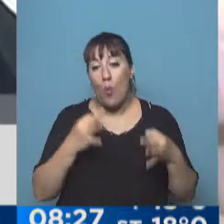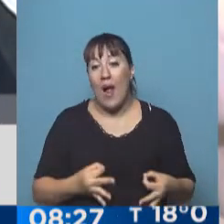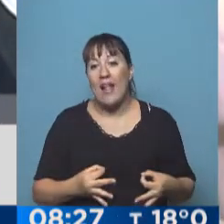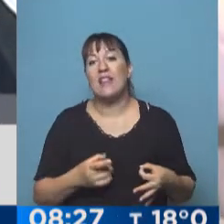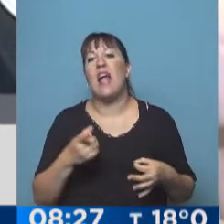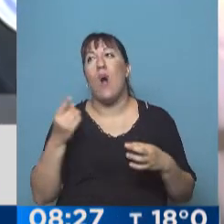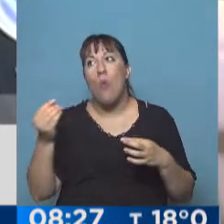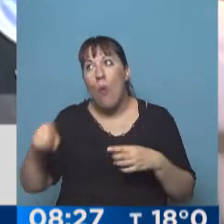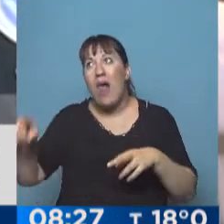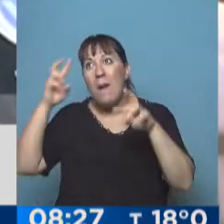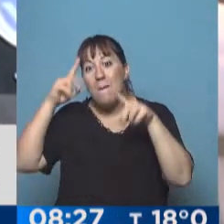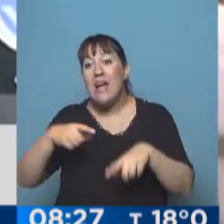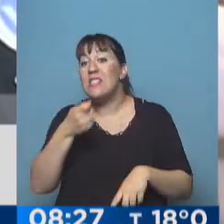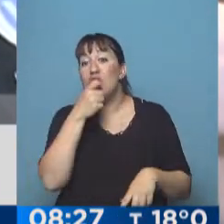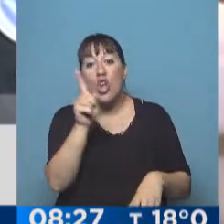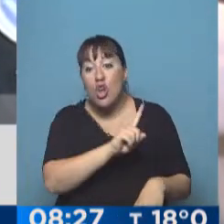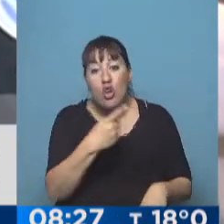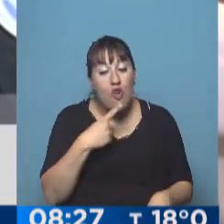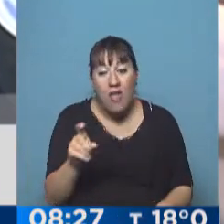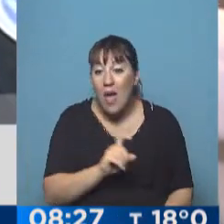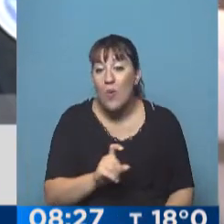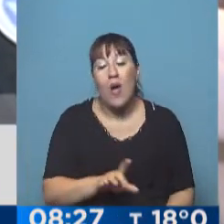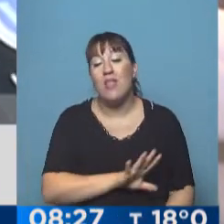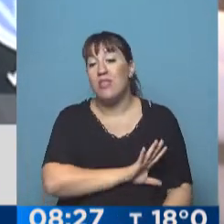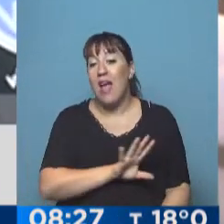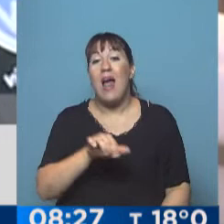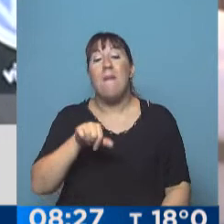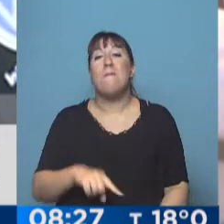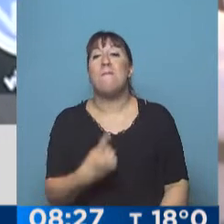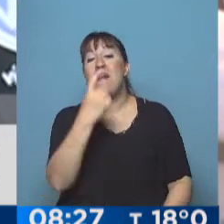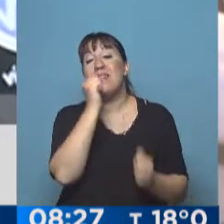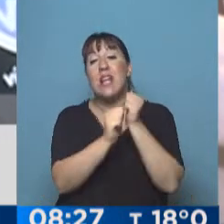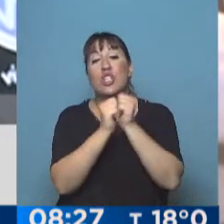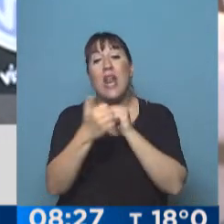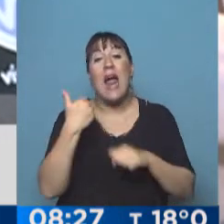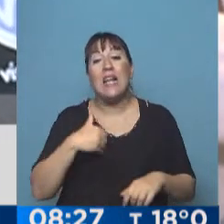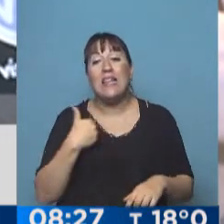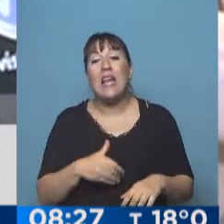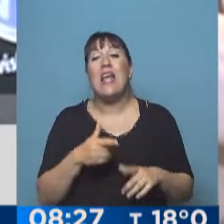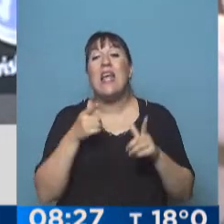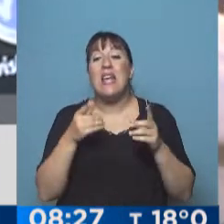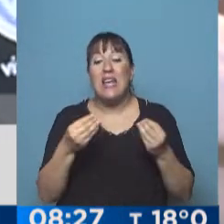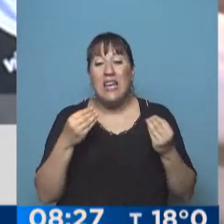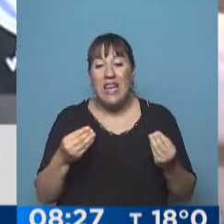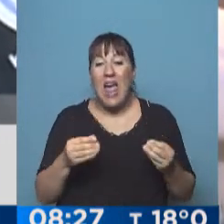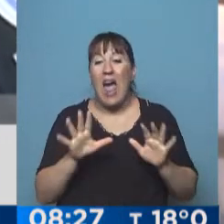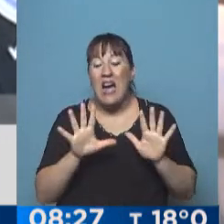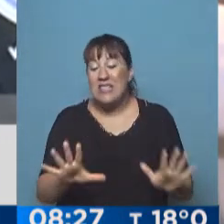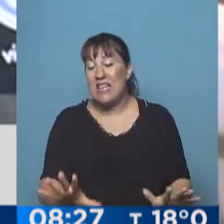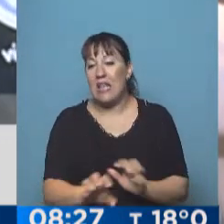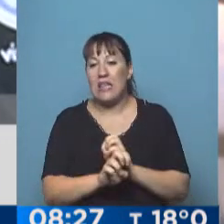tramando porque si no se dan cuenta sería el primer caso en la historia de los argentinos que un desaguisado semejante